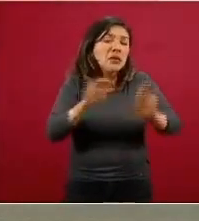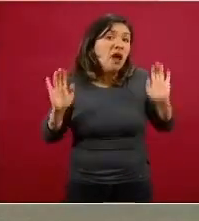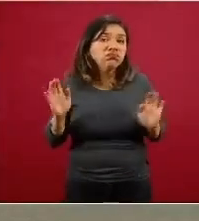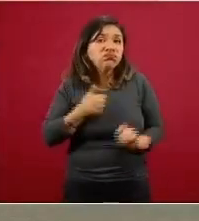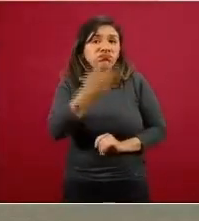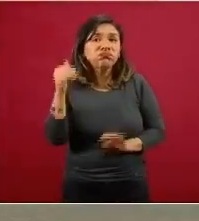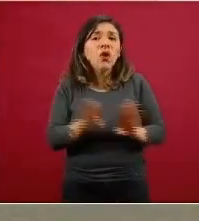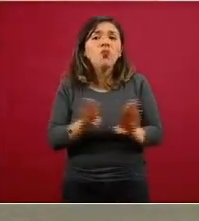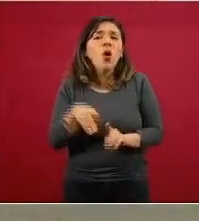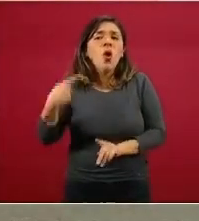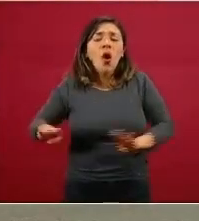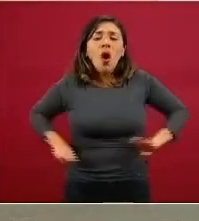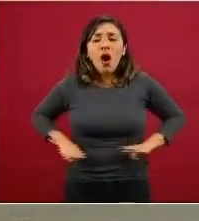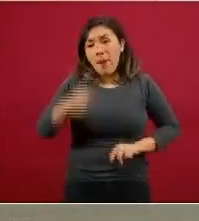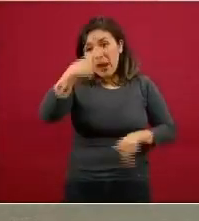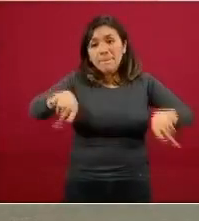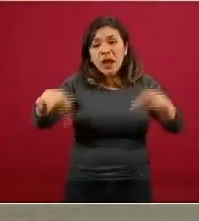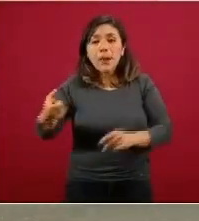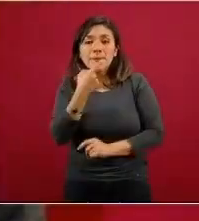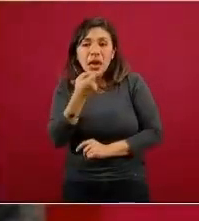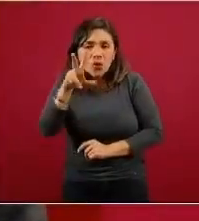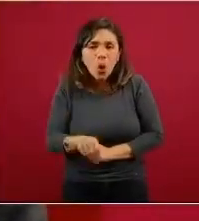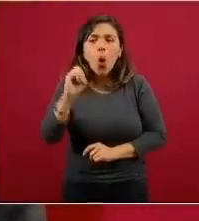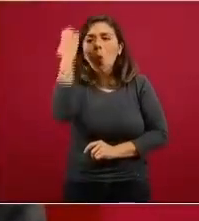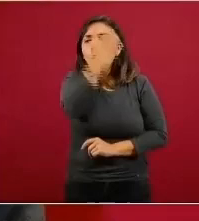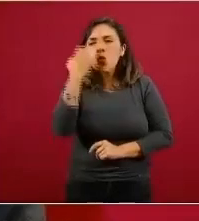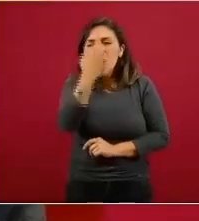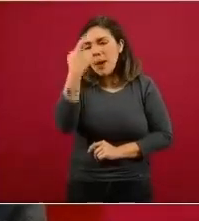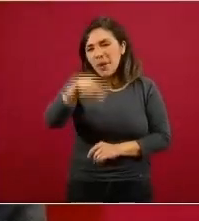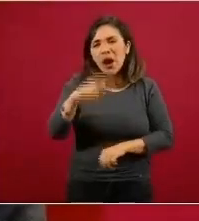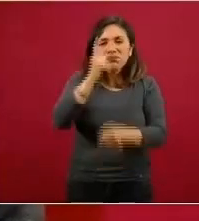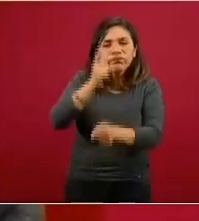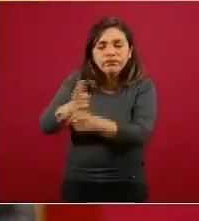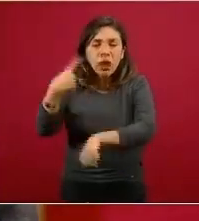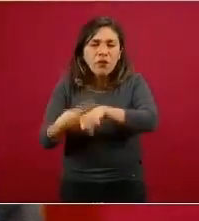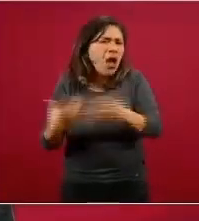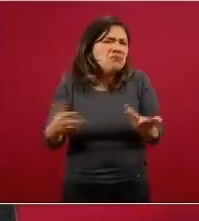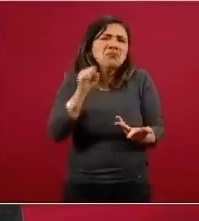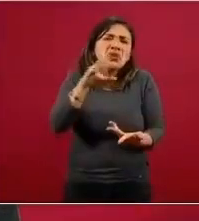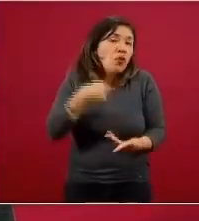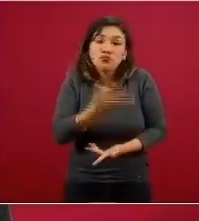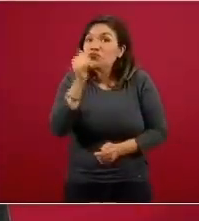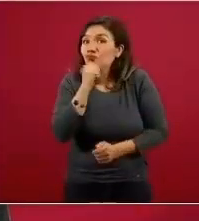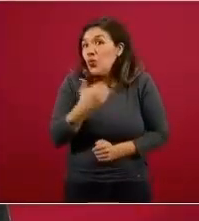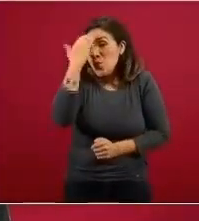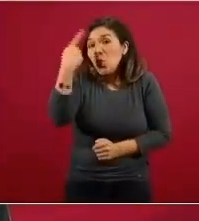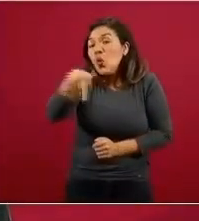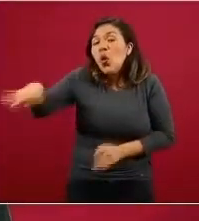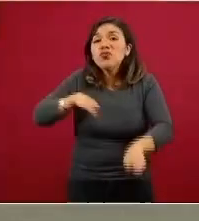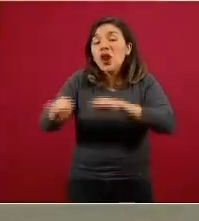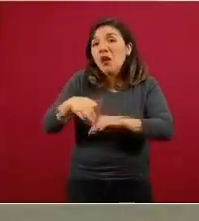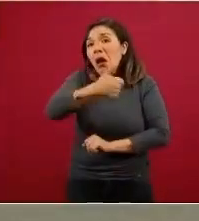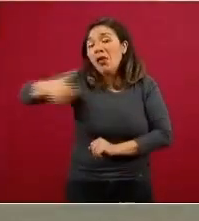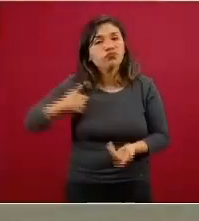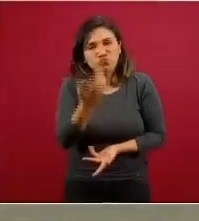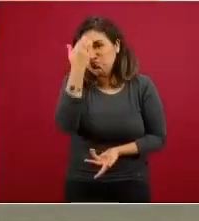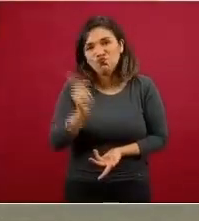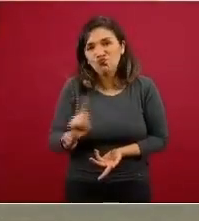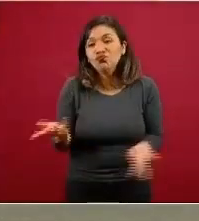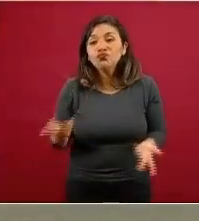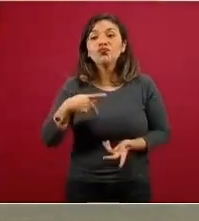ejemplo, en la comercialización de medicamentos, de pruebas diagnósticas, posiblemente no. No conozco sus trayectorias en ese sentido,